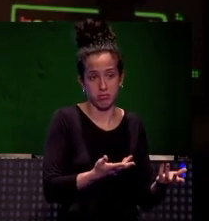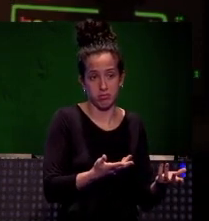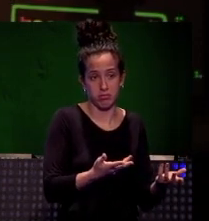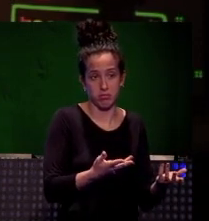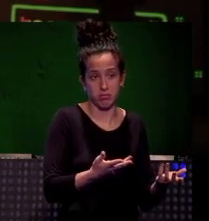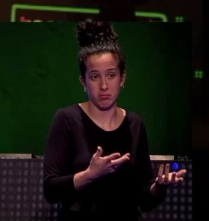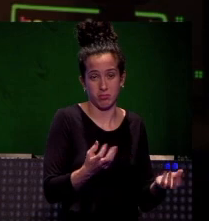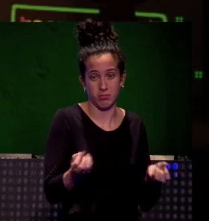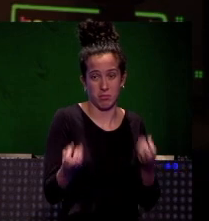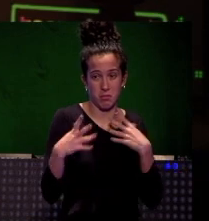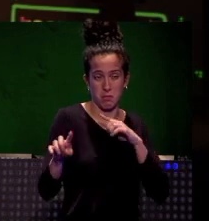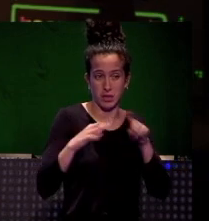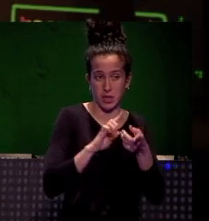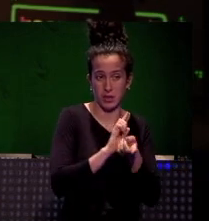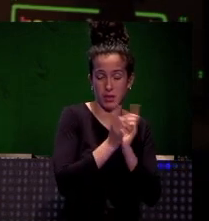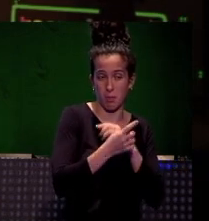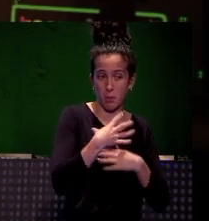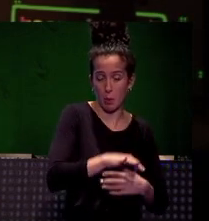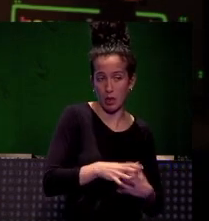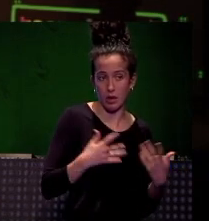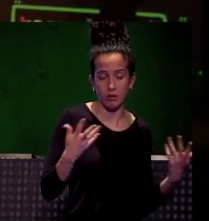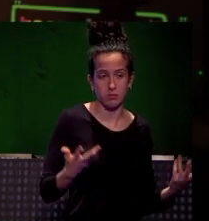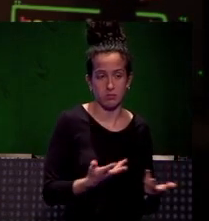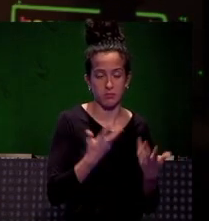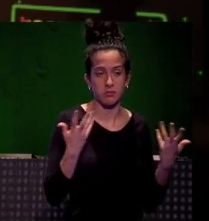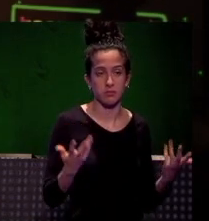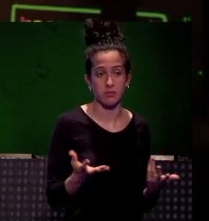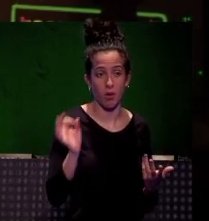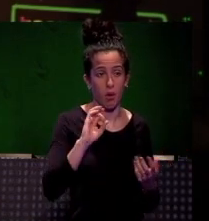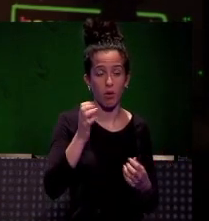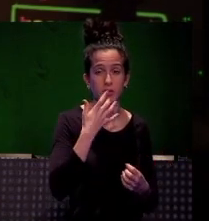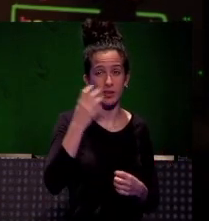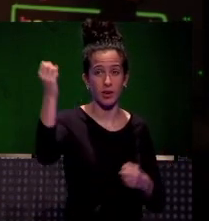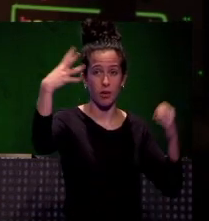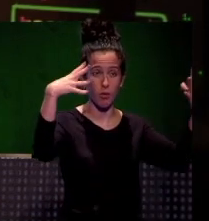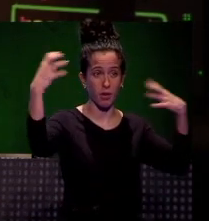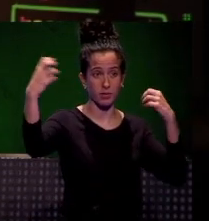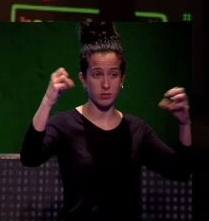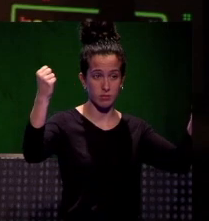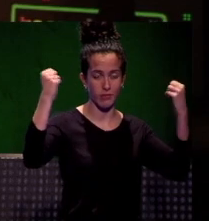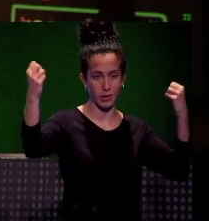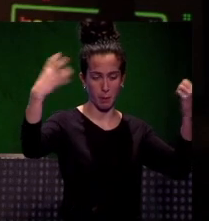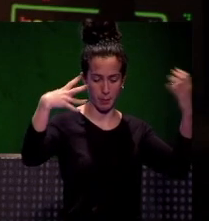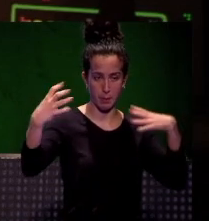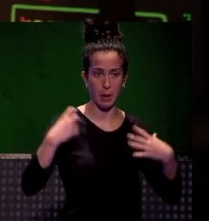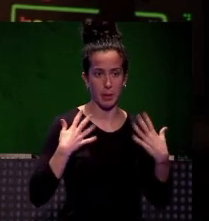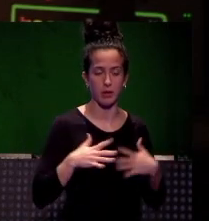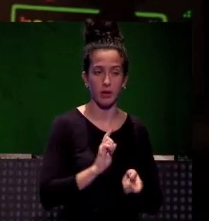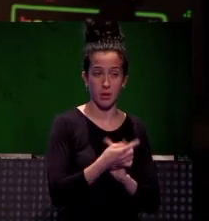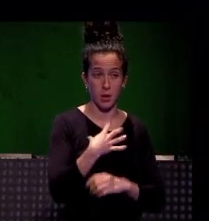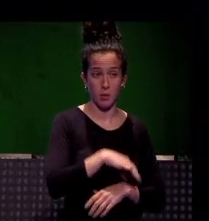mensajes o que pueden cambiar a través de luces led por ejemplo ya de hecho hay